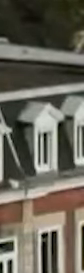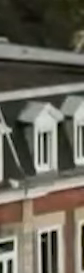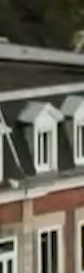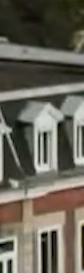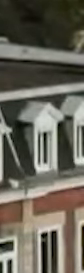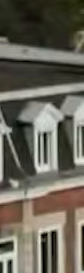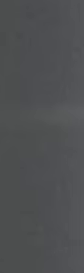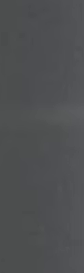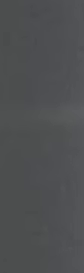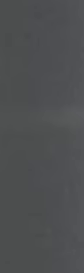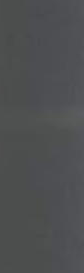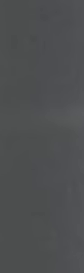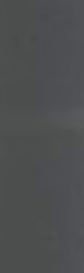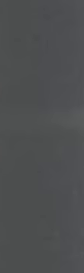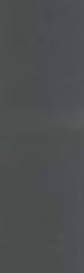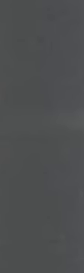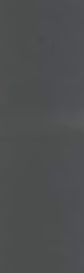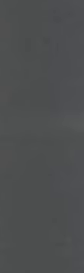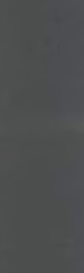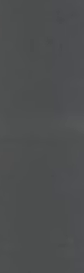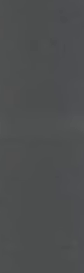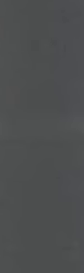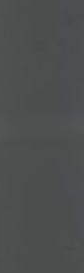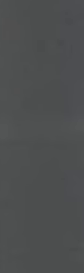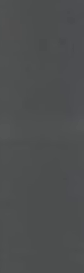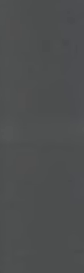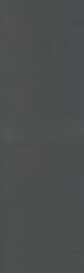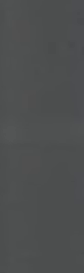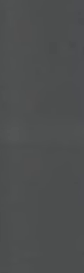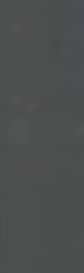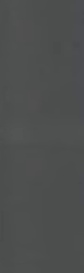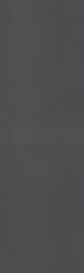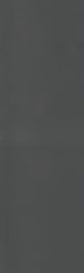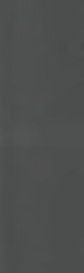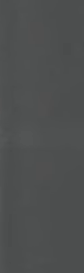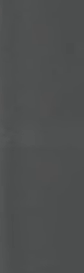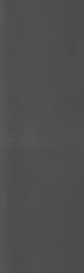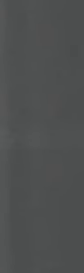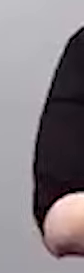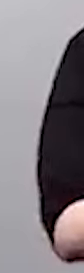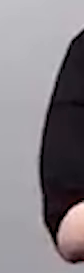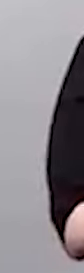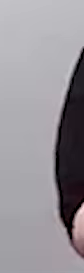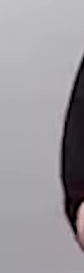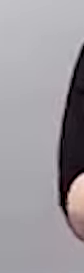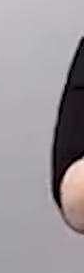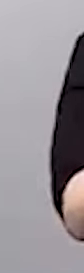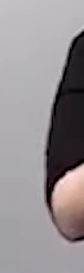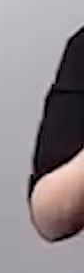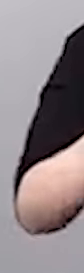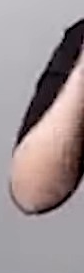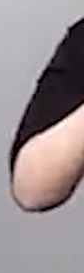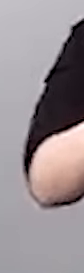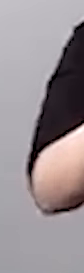detención. Es por ese mismo motivo que el juez Pablo Llarena entiende que se han podido cometer dos delitos, el de encubrimiento y el de omisión